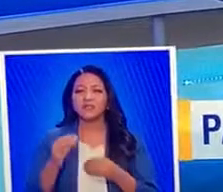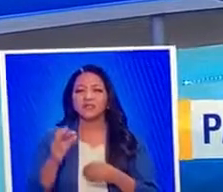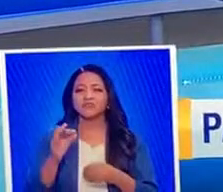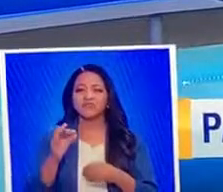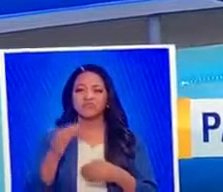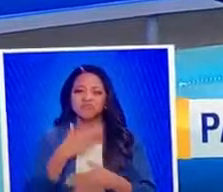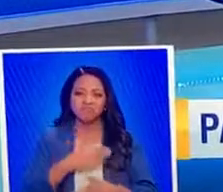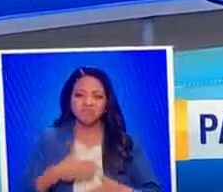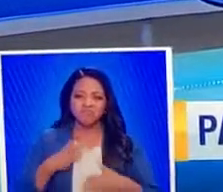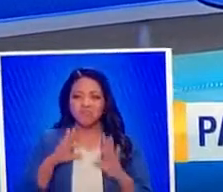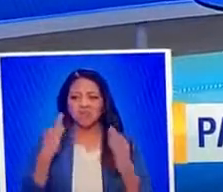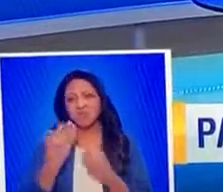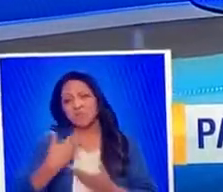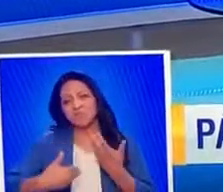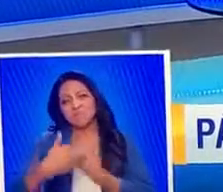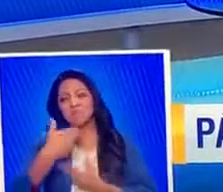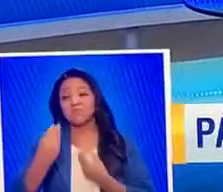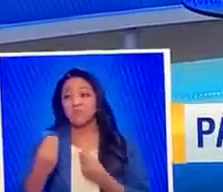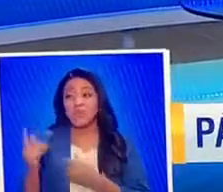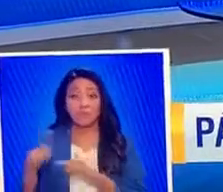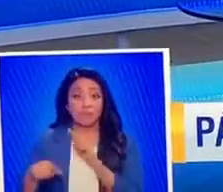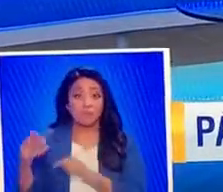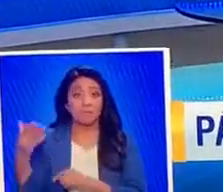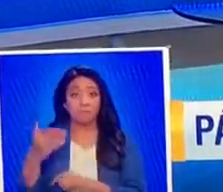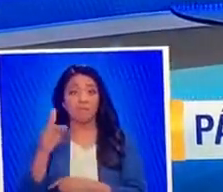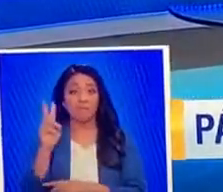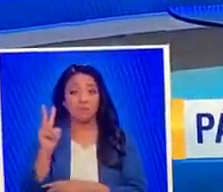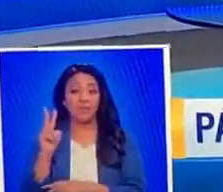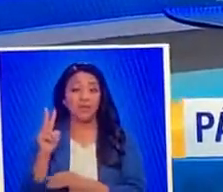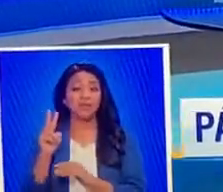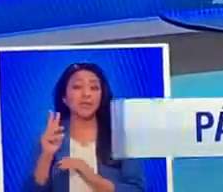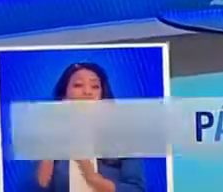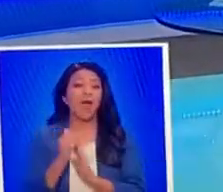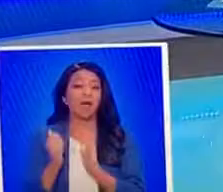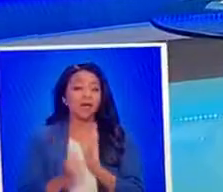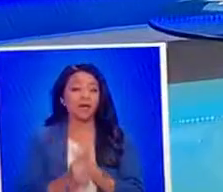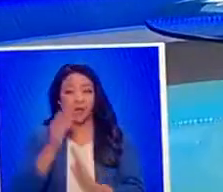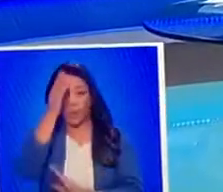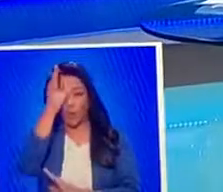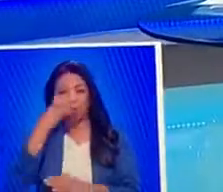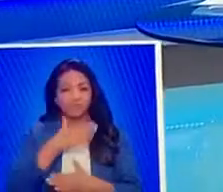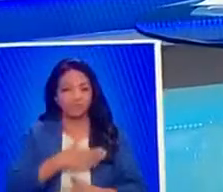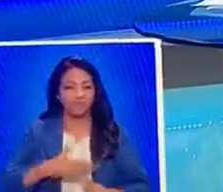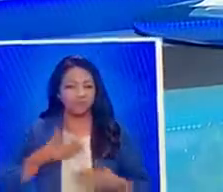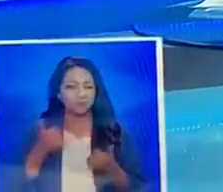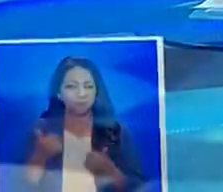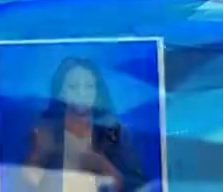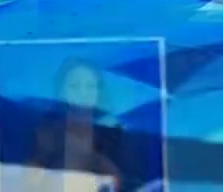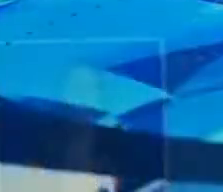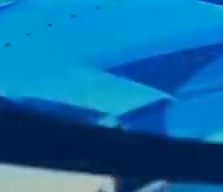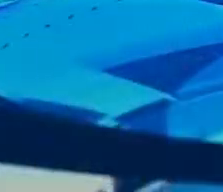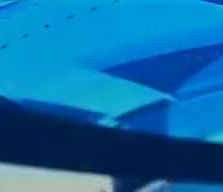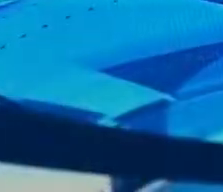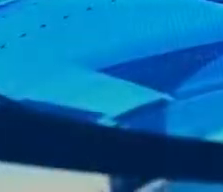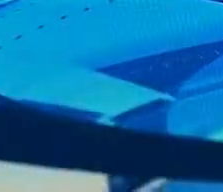familia. Ana María Palacios, como todos los viernes, nos trae la agenda cultural en el segmento Pásala Bien.